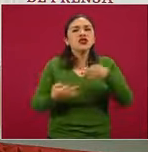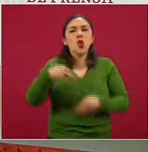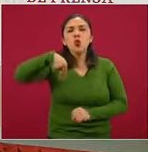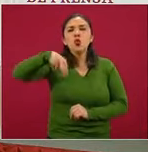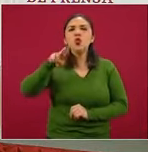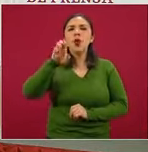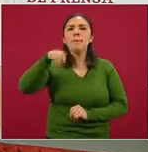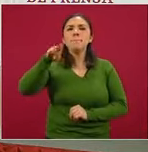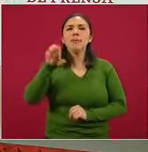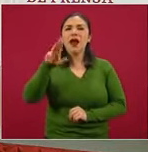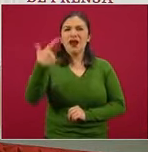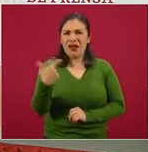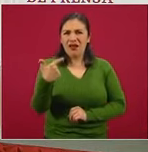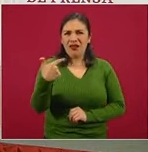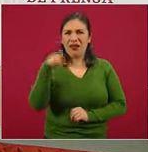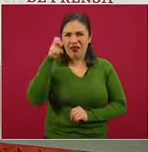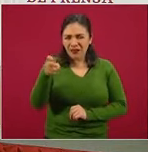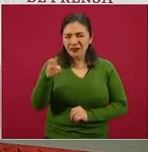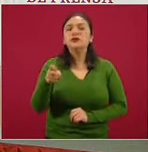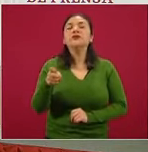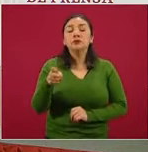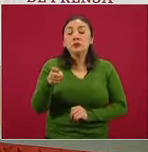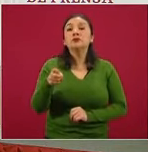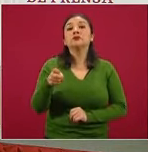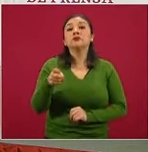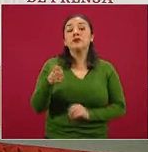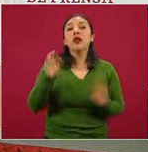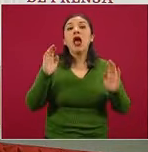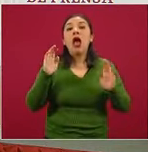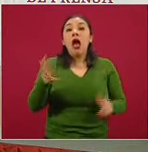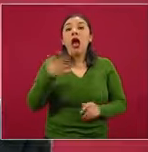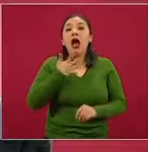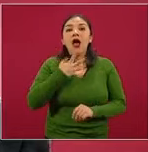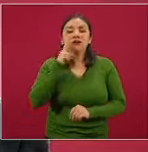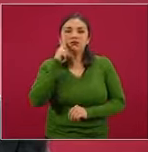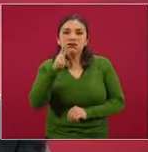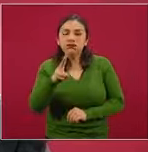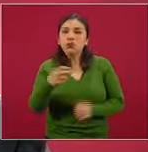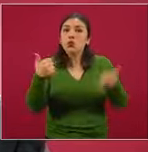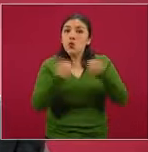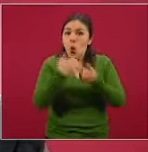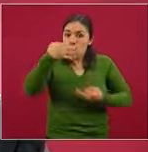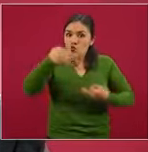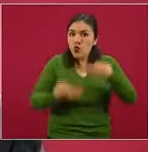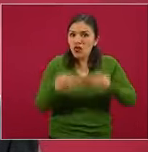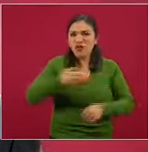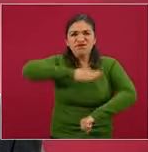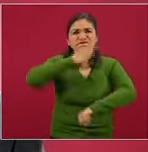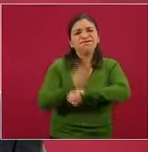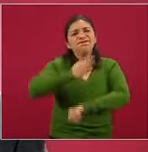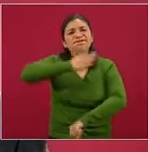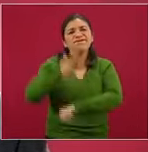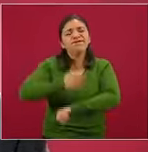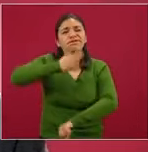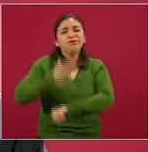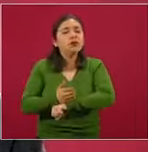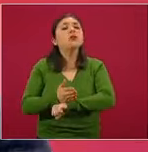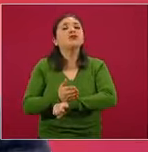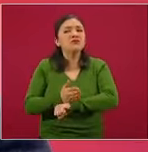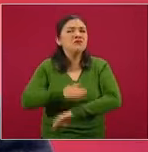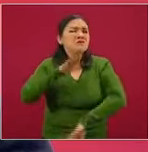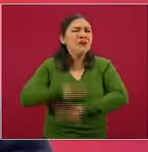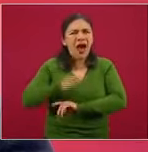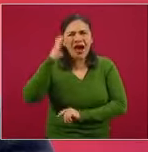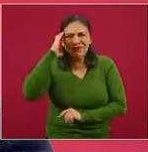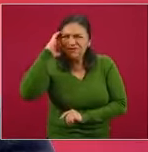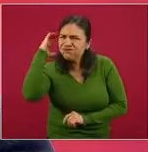de Nuremberg, en donde se calificaron jurídicamente y se sancionaron